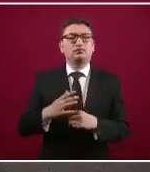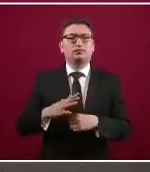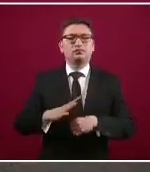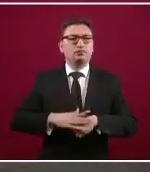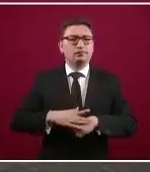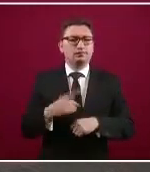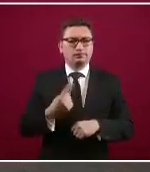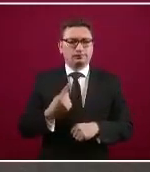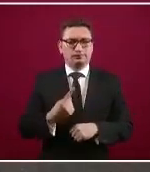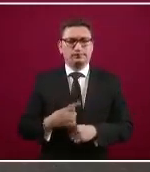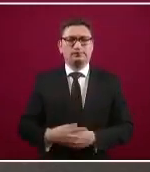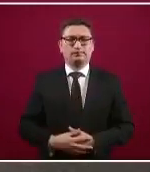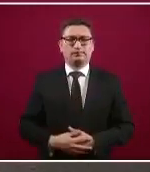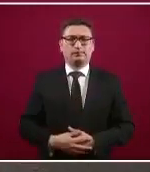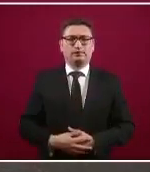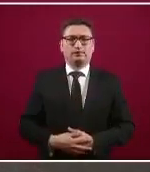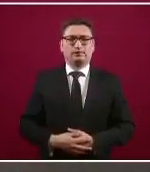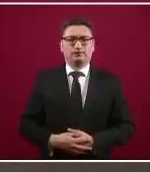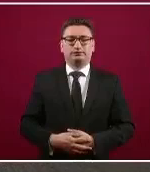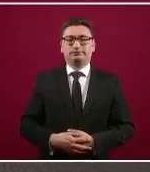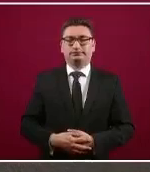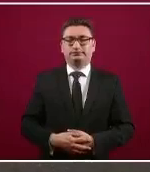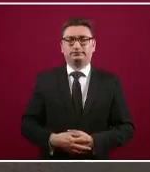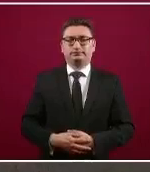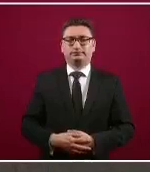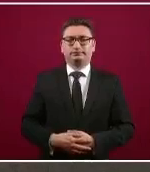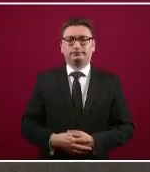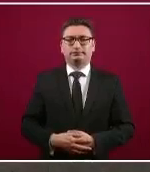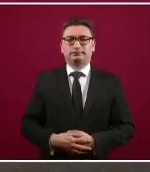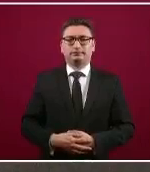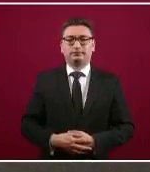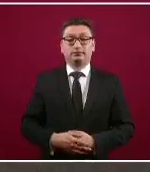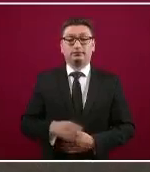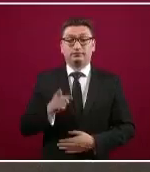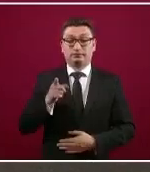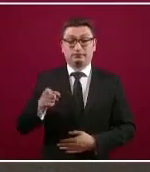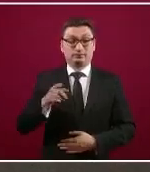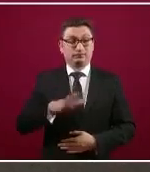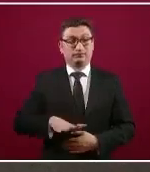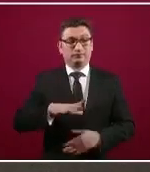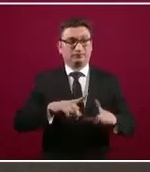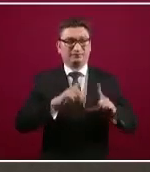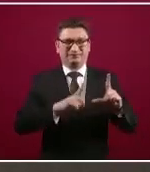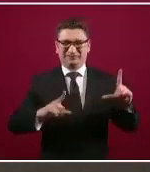ser uno de los luchadores sociales más importantes de México.